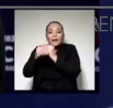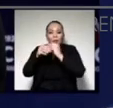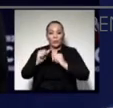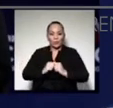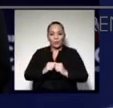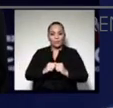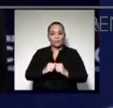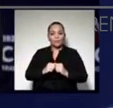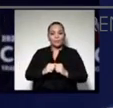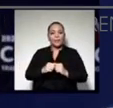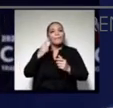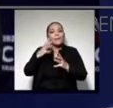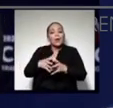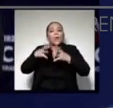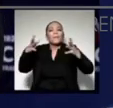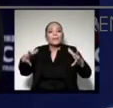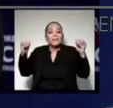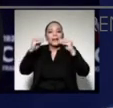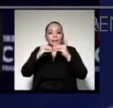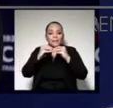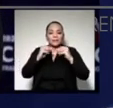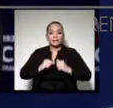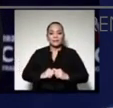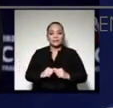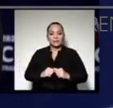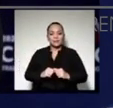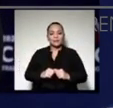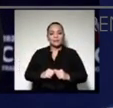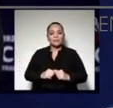poder aumentar más.